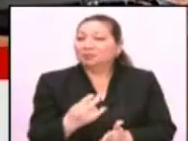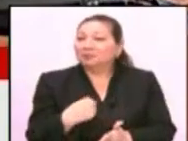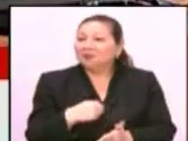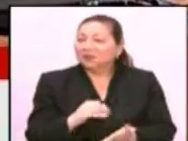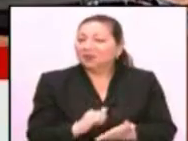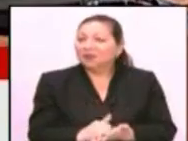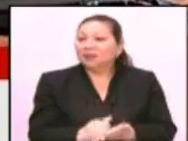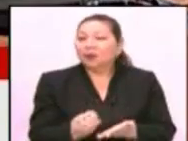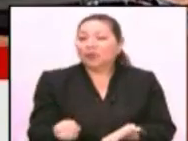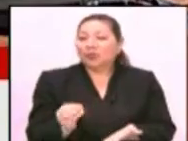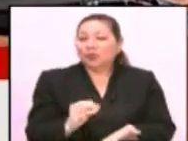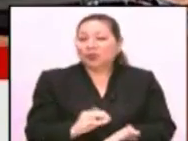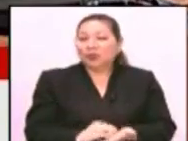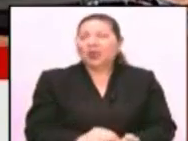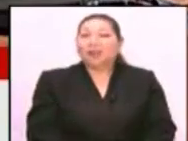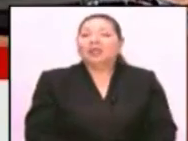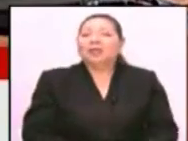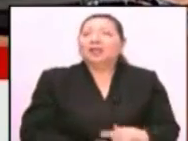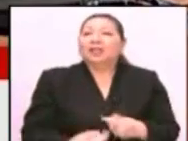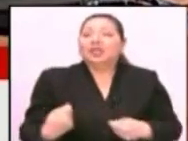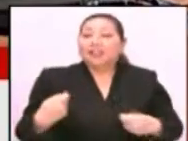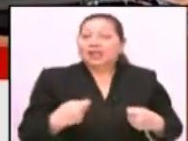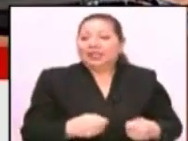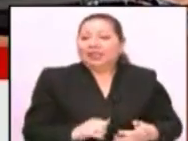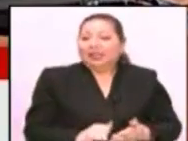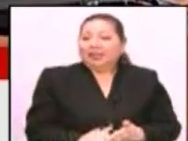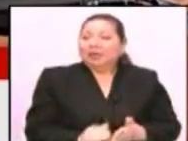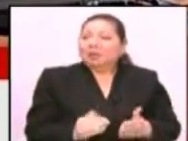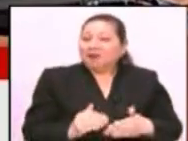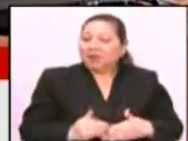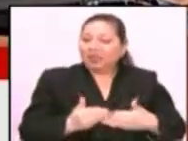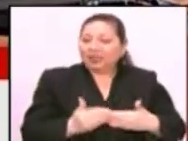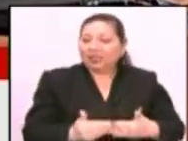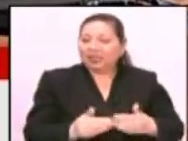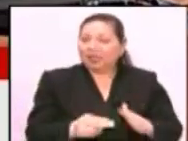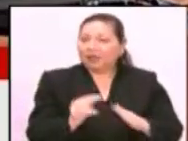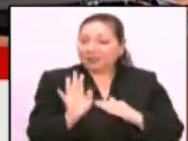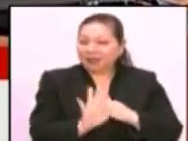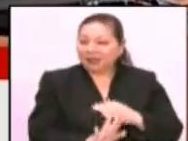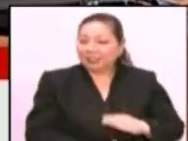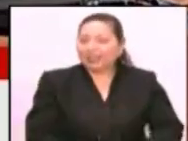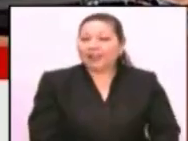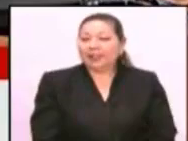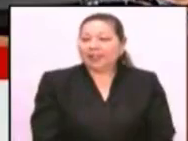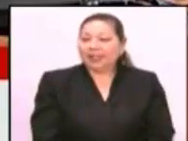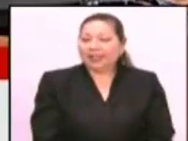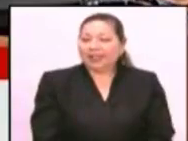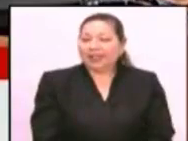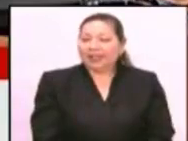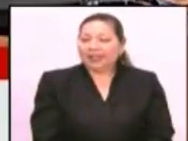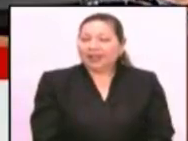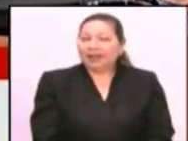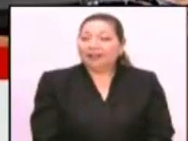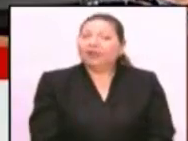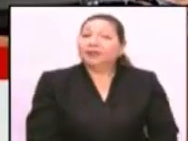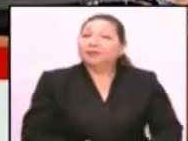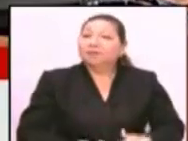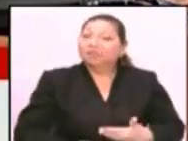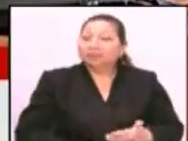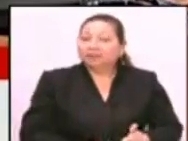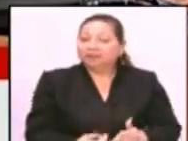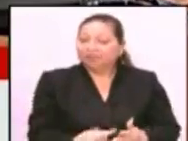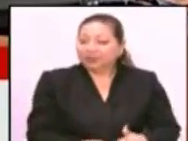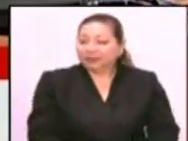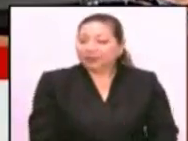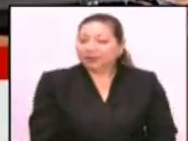lo que hacemos es nuevamente volver a invertir, seguir ampliando los talleres a nivel nacional. Pasemos. ¿Cuáles son los avances de la